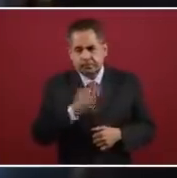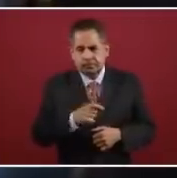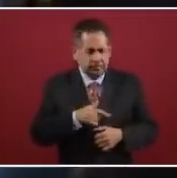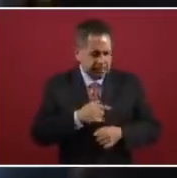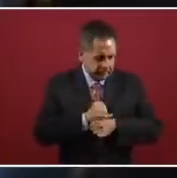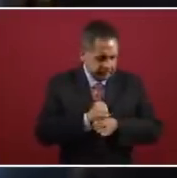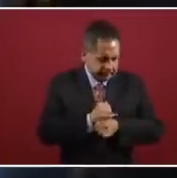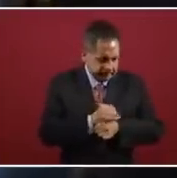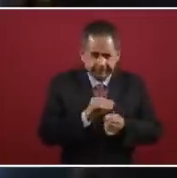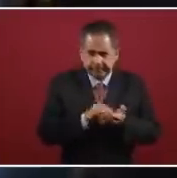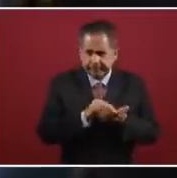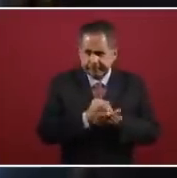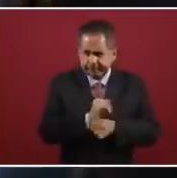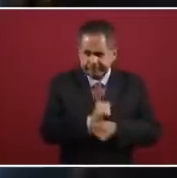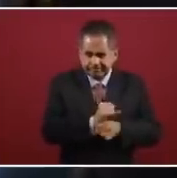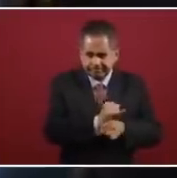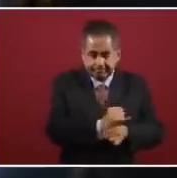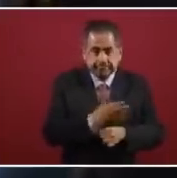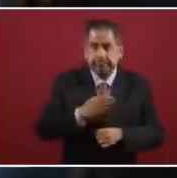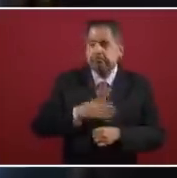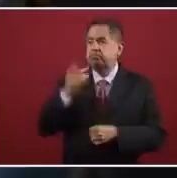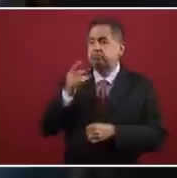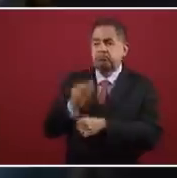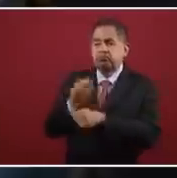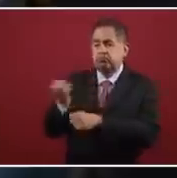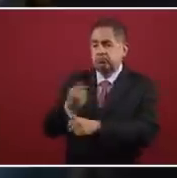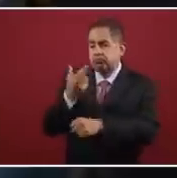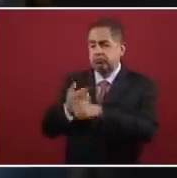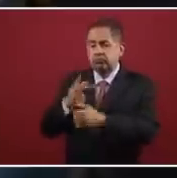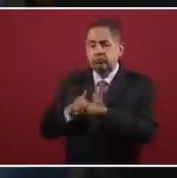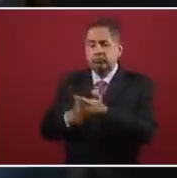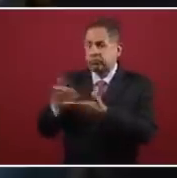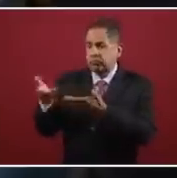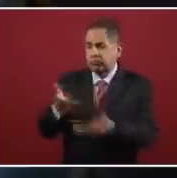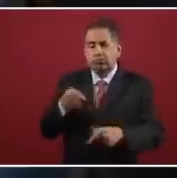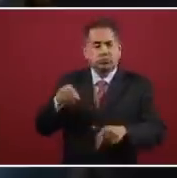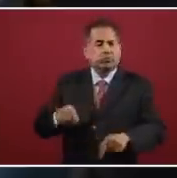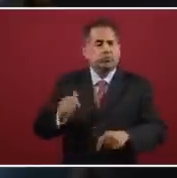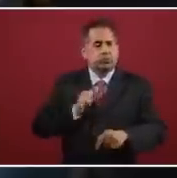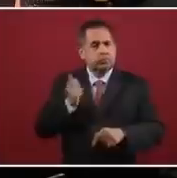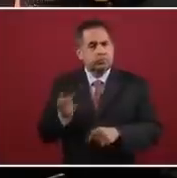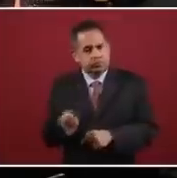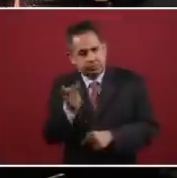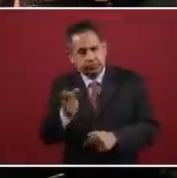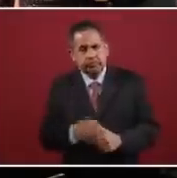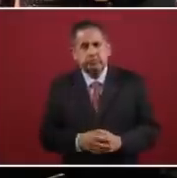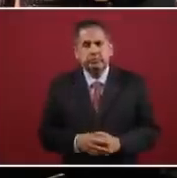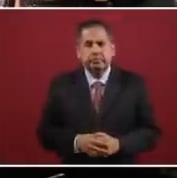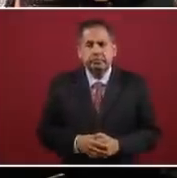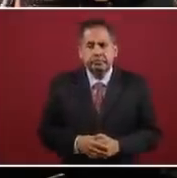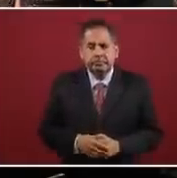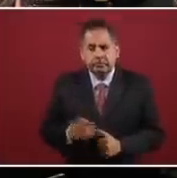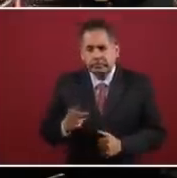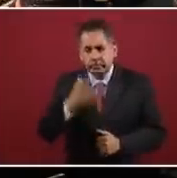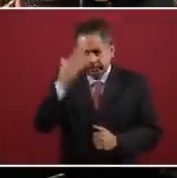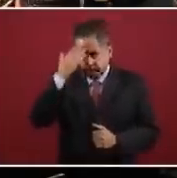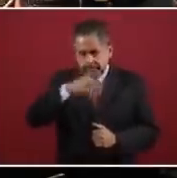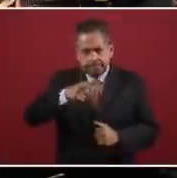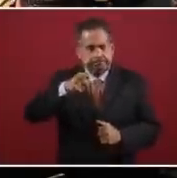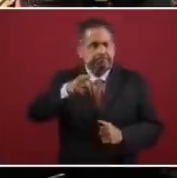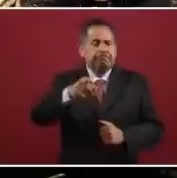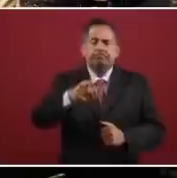investigando sobre este asunto, qué bueno que la secretaria está aquí. Usted sabe, secretaria, que ha